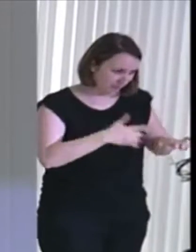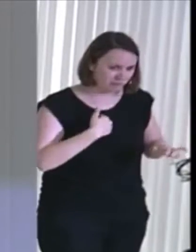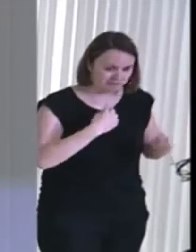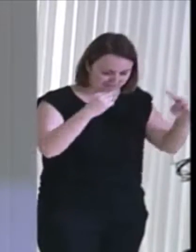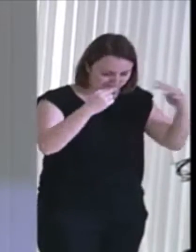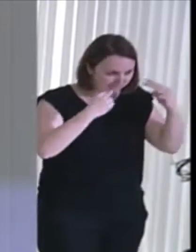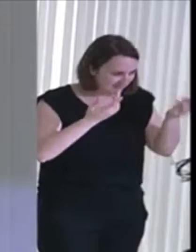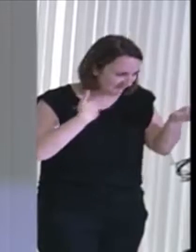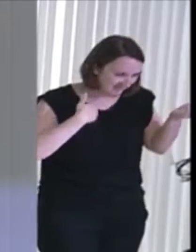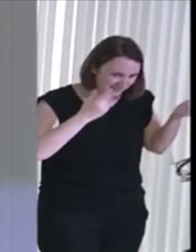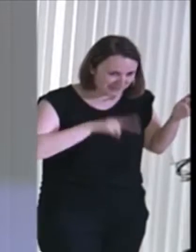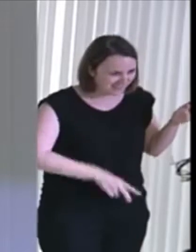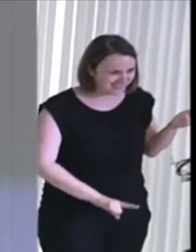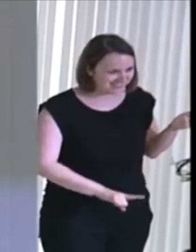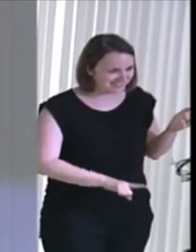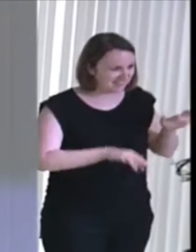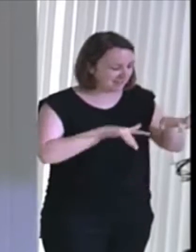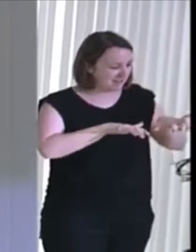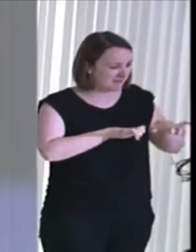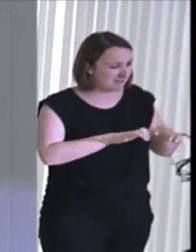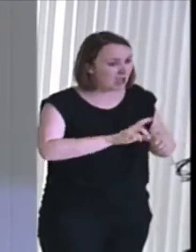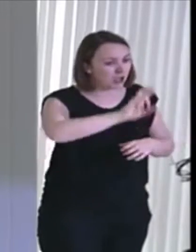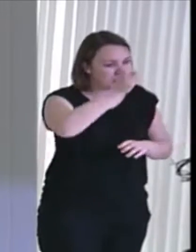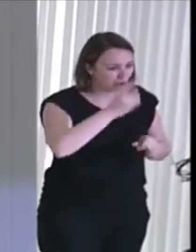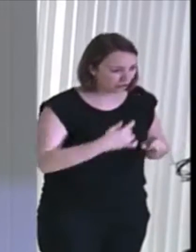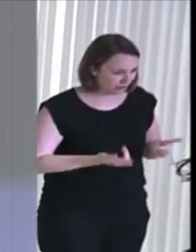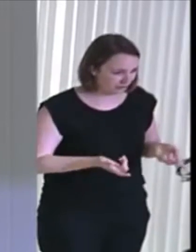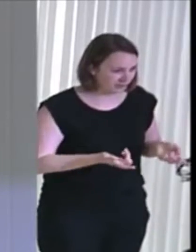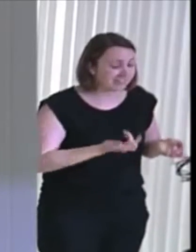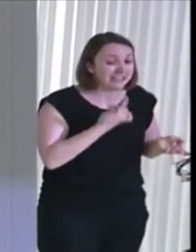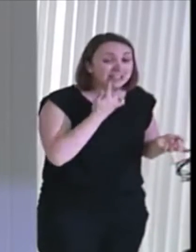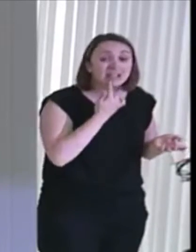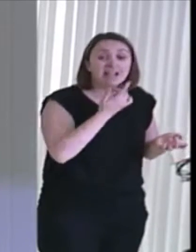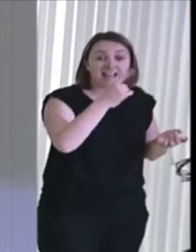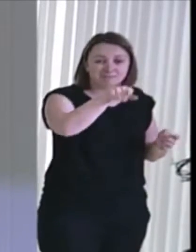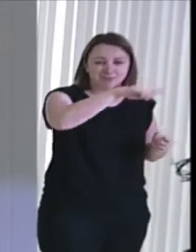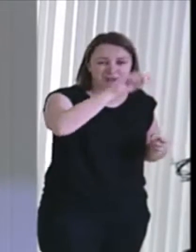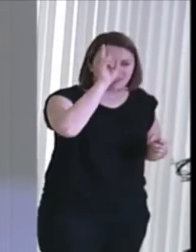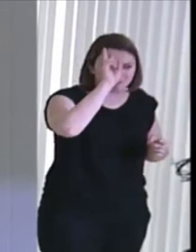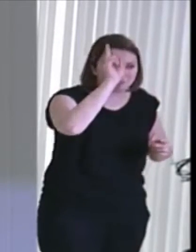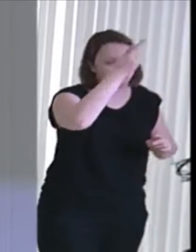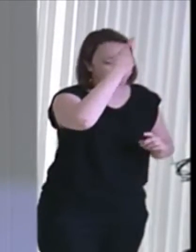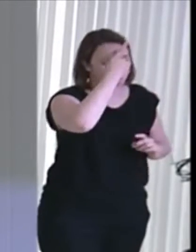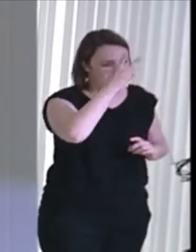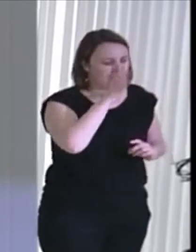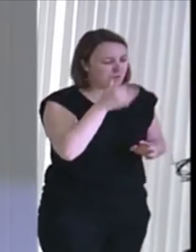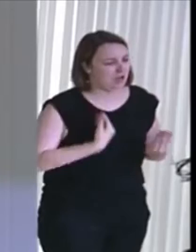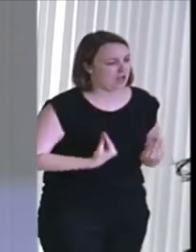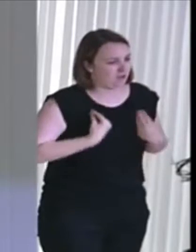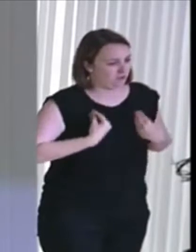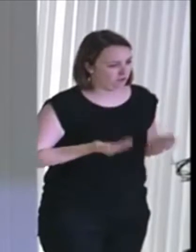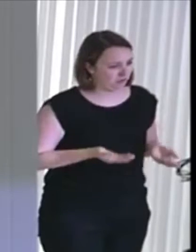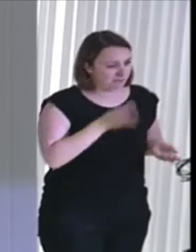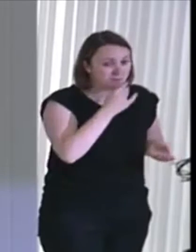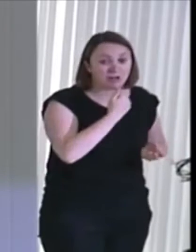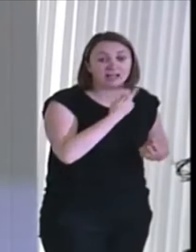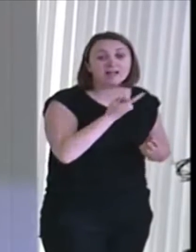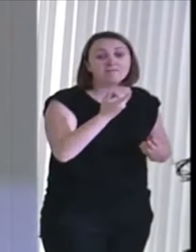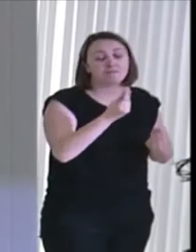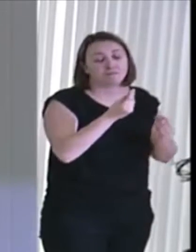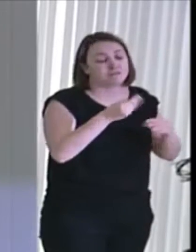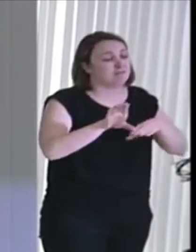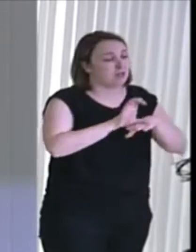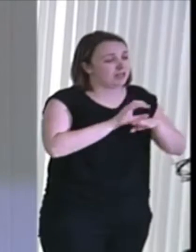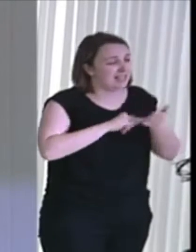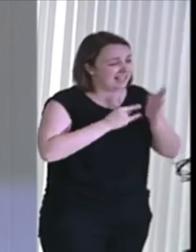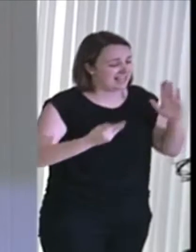ingeniero informático. El estereotipo es otro. No, desde luego el típico. Entonces, como no lo hemos cambiado eso, por eso asusta. Por eso no hay gente en ingeniería